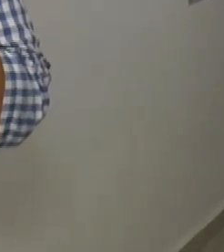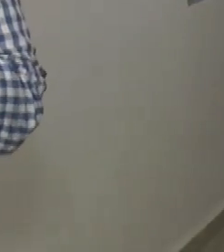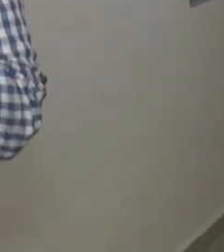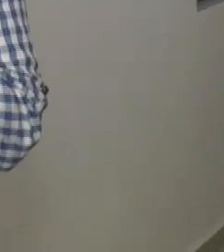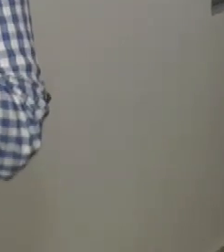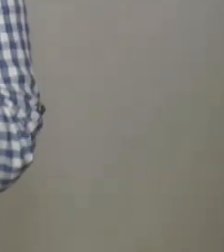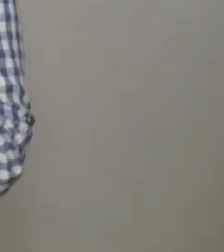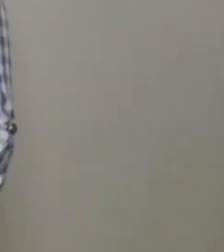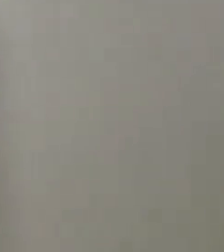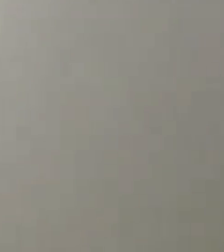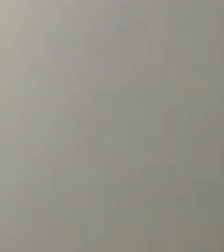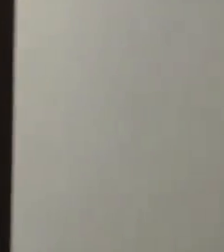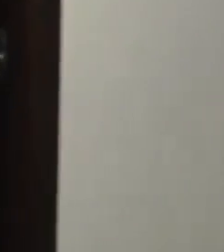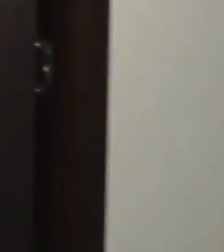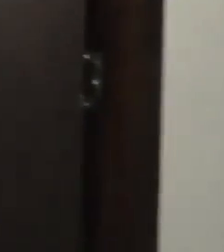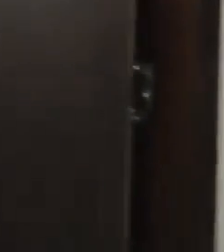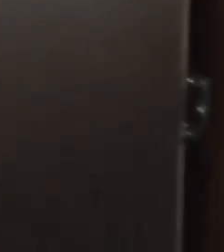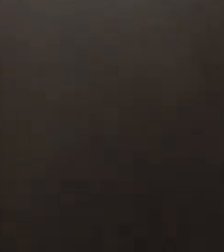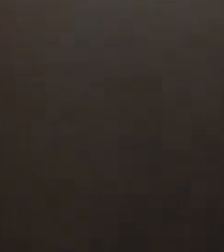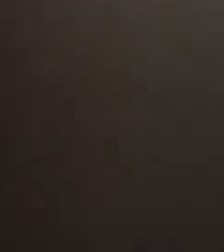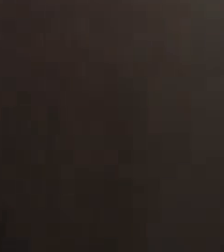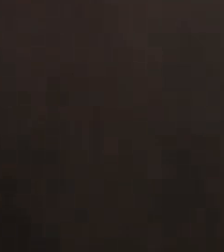así que acompáñenme.